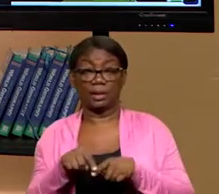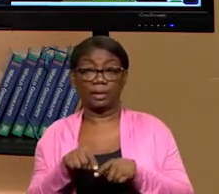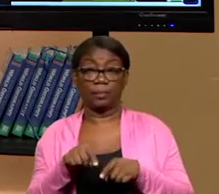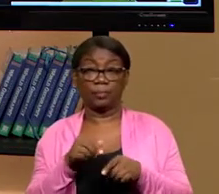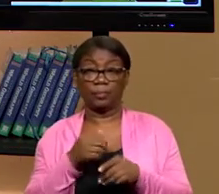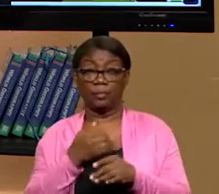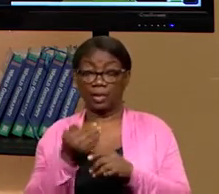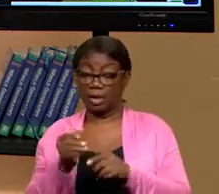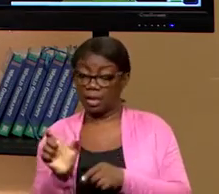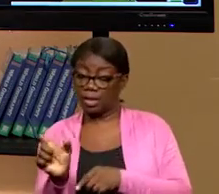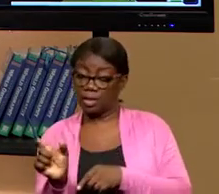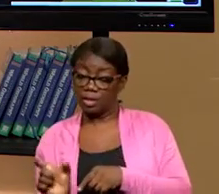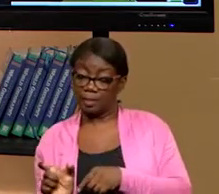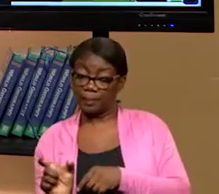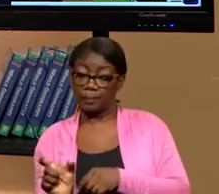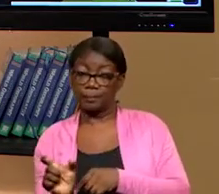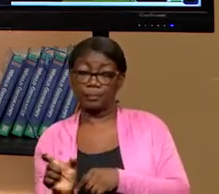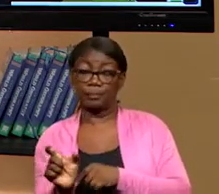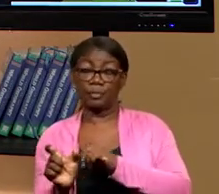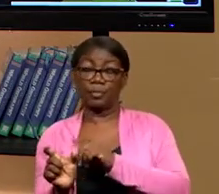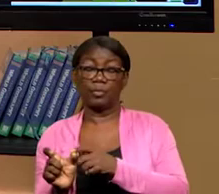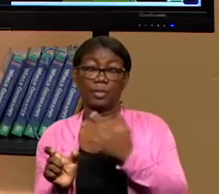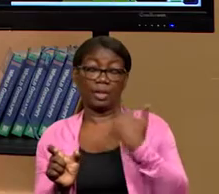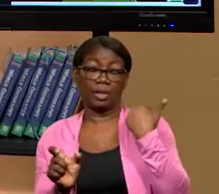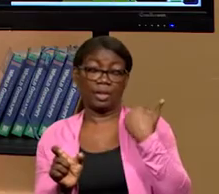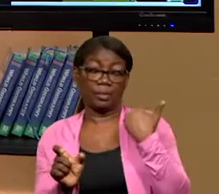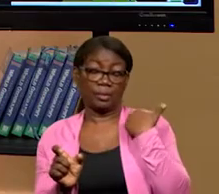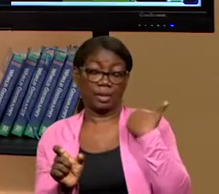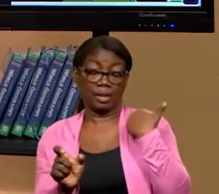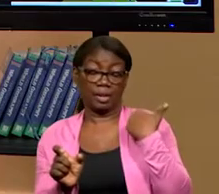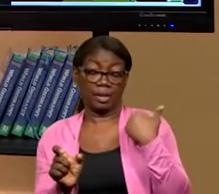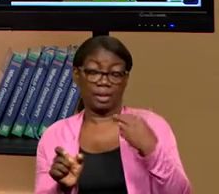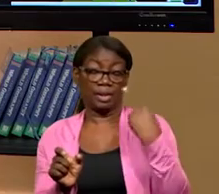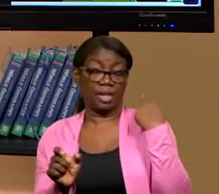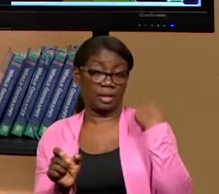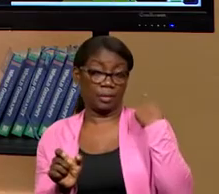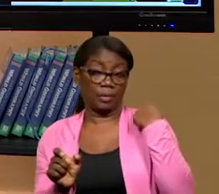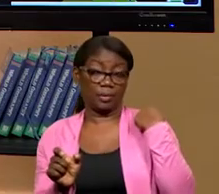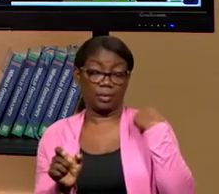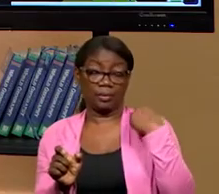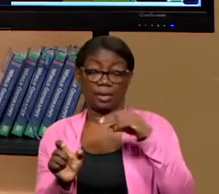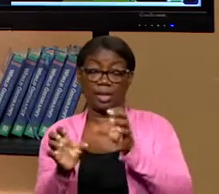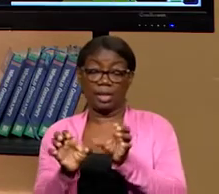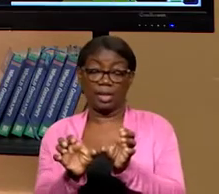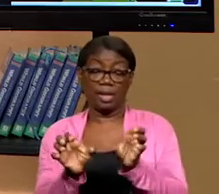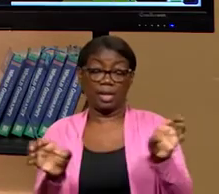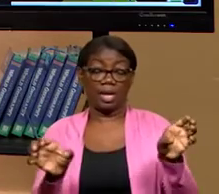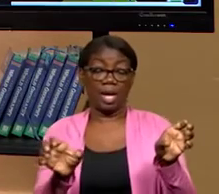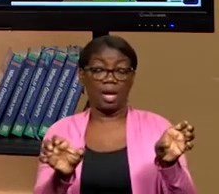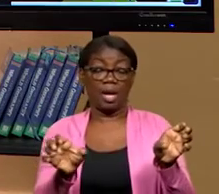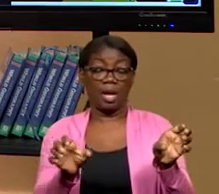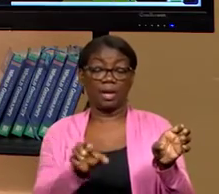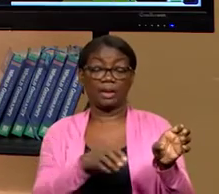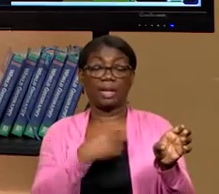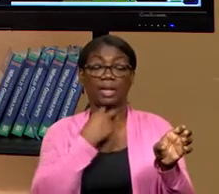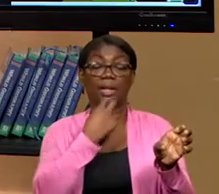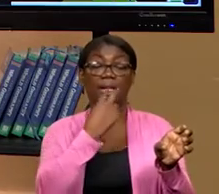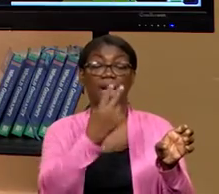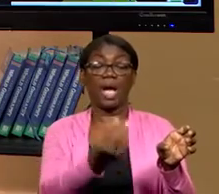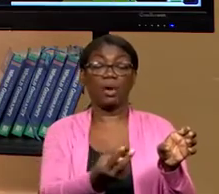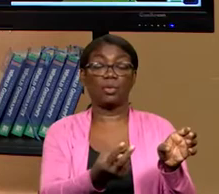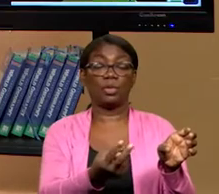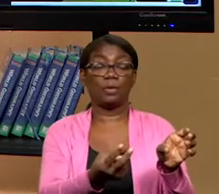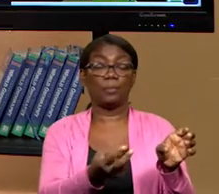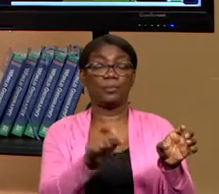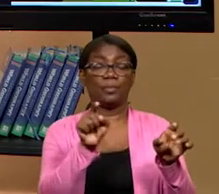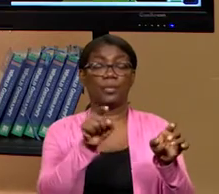ese microchip, tiene la responsabilidad de separar el audio y la imagen. Y, como